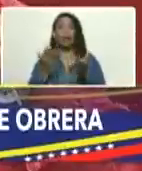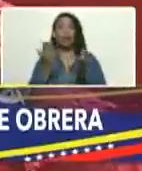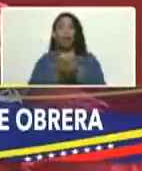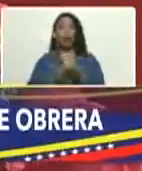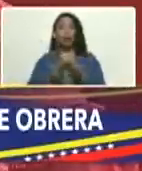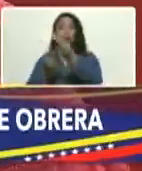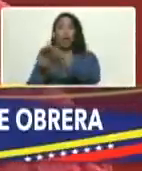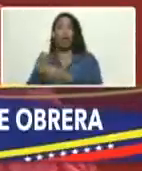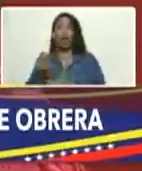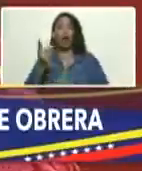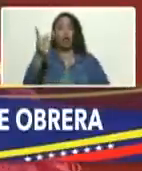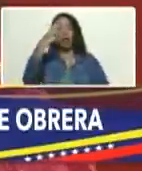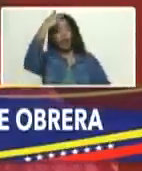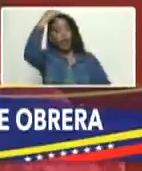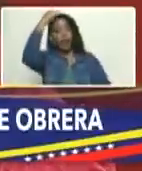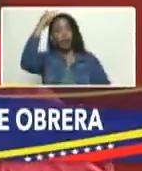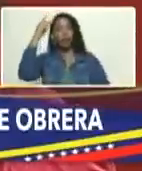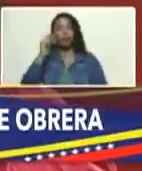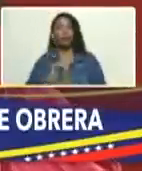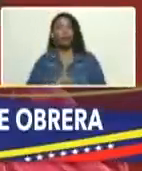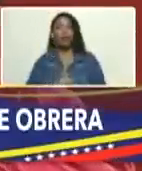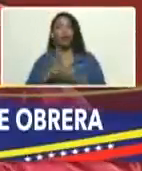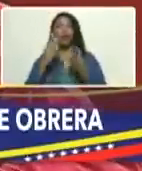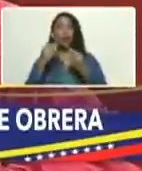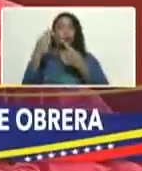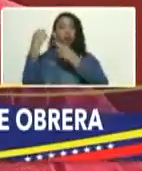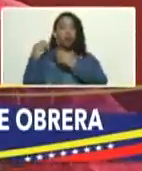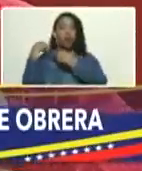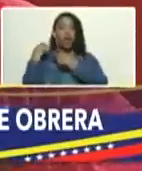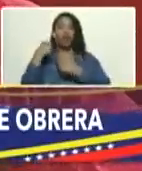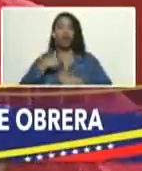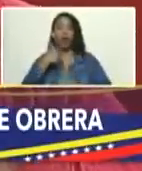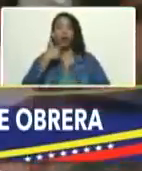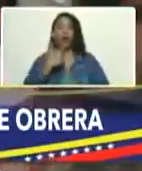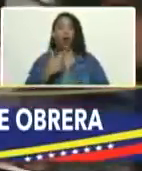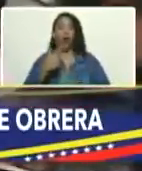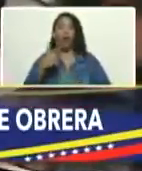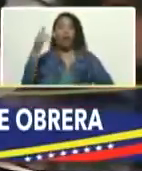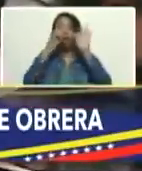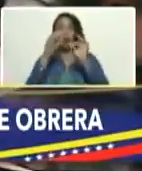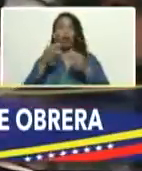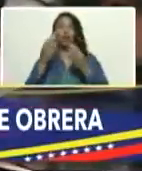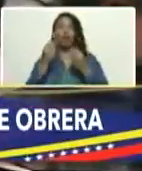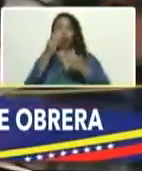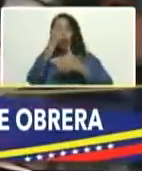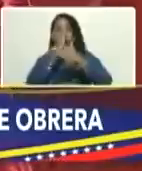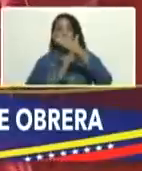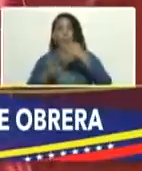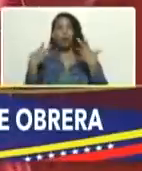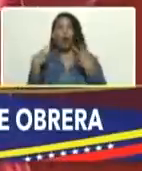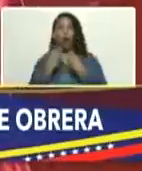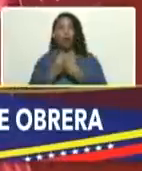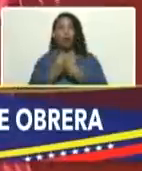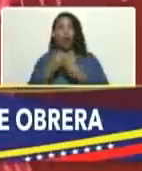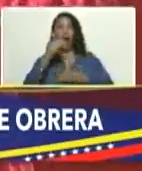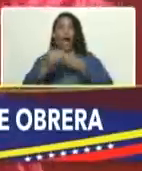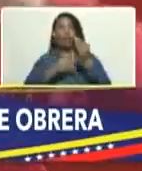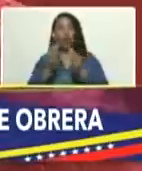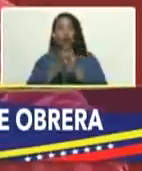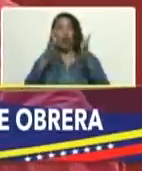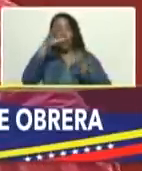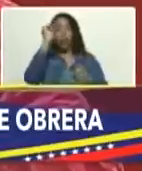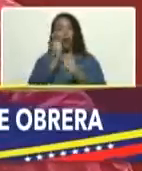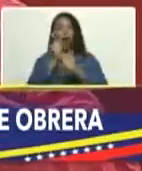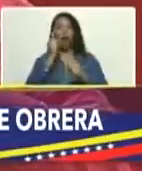a usted y al compañero Tellechea, muy responsablemente, se lo digo de manera muy humilde. Mis compañeros que han hecho un gran